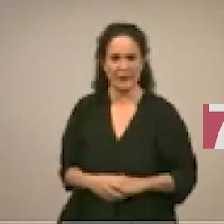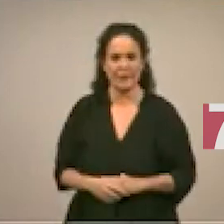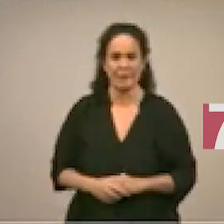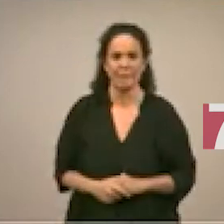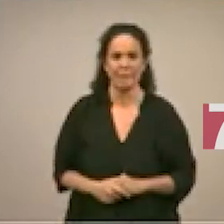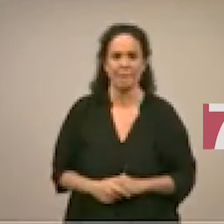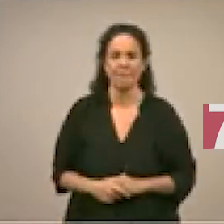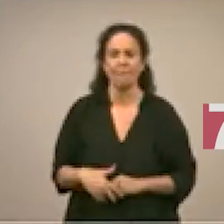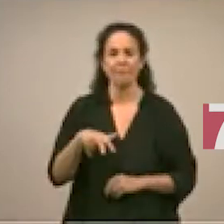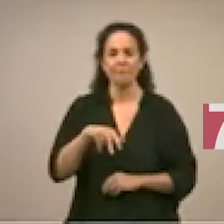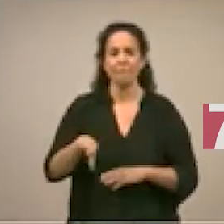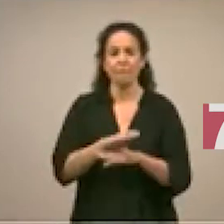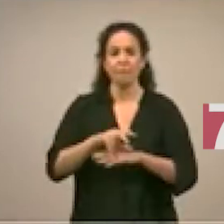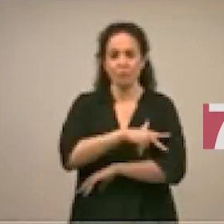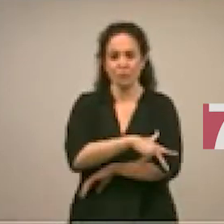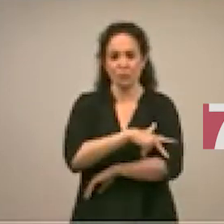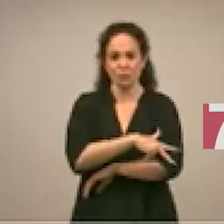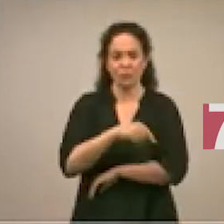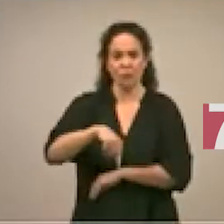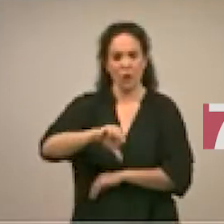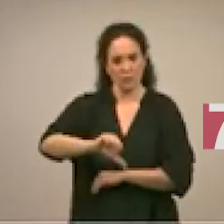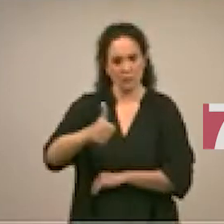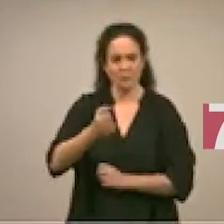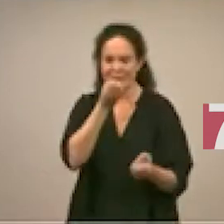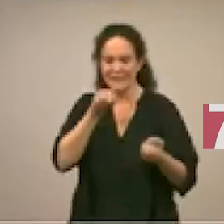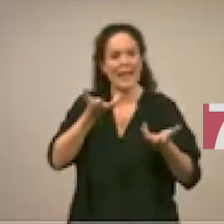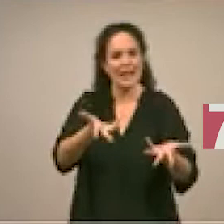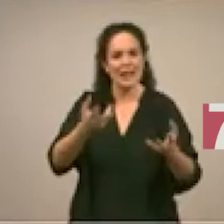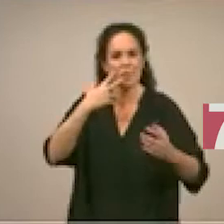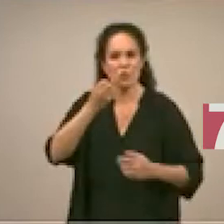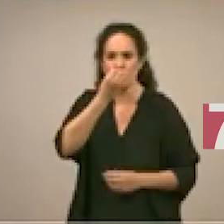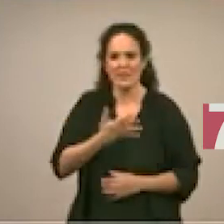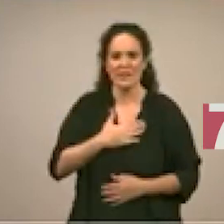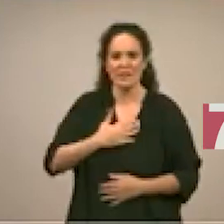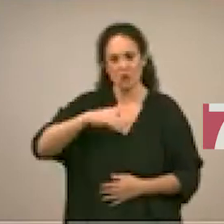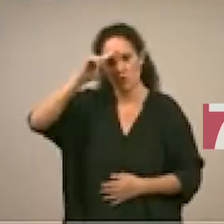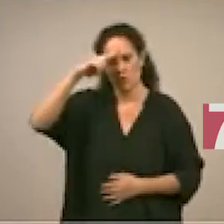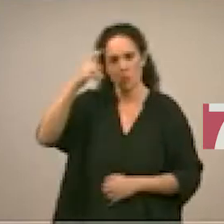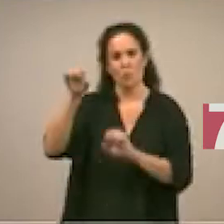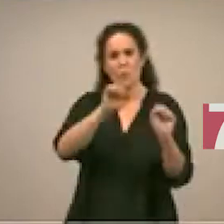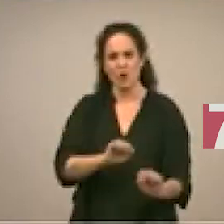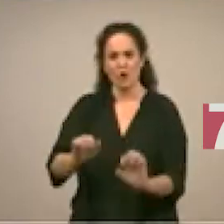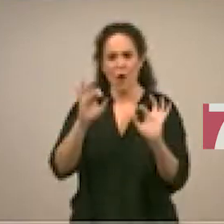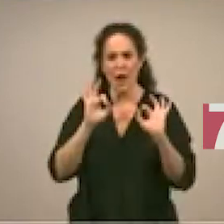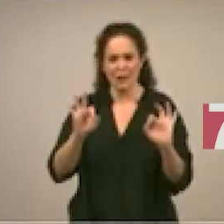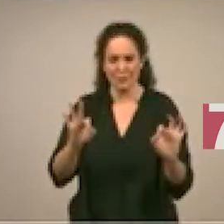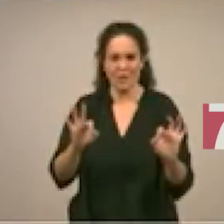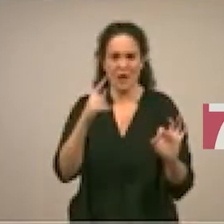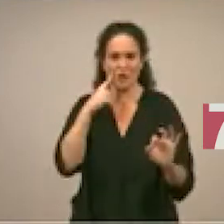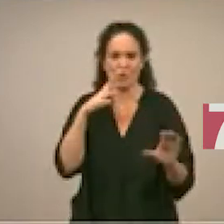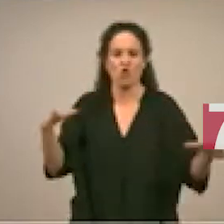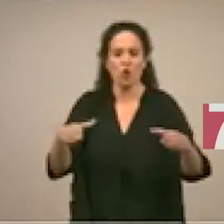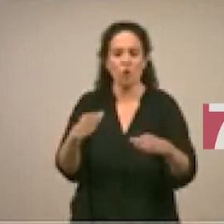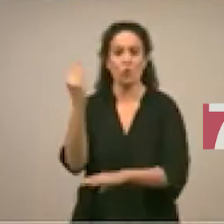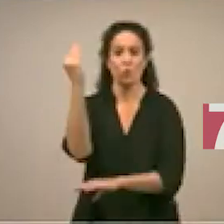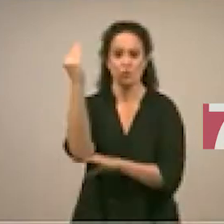el gobierno aprobado en su reunión de hoy declarar como bien cultural de protección especial con la categoría de conjunto monumental